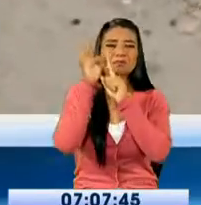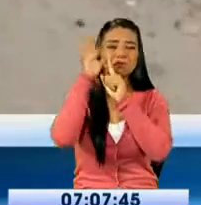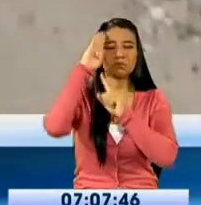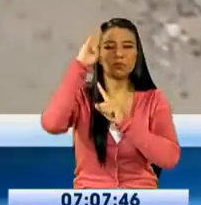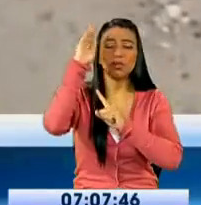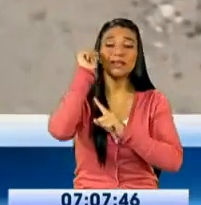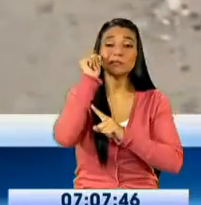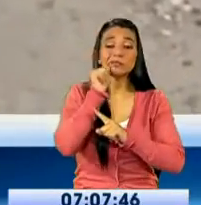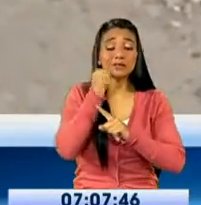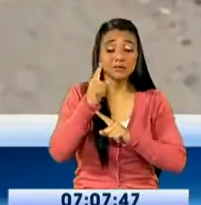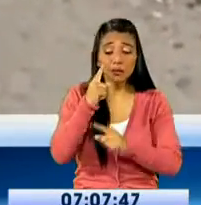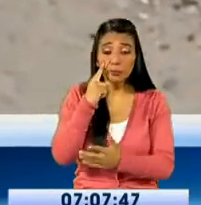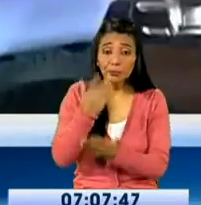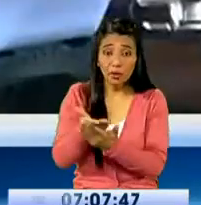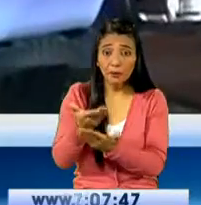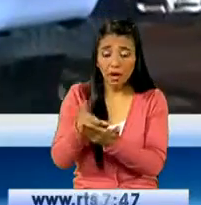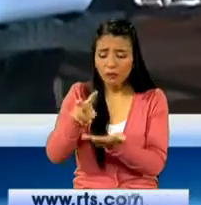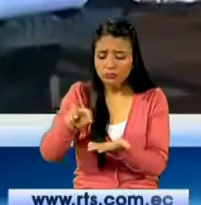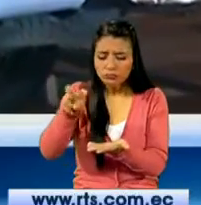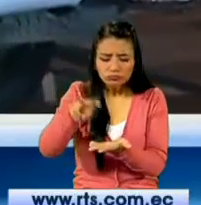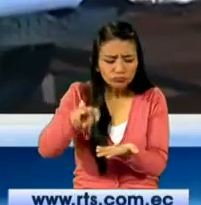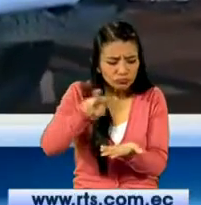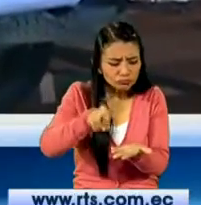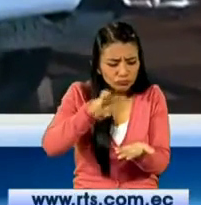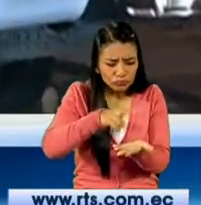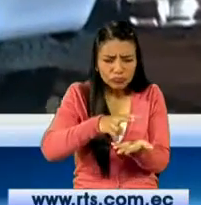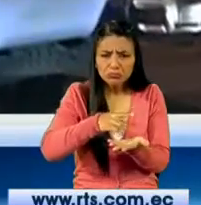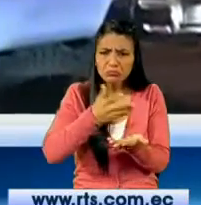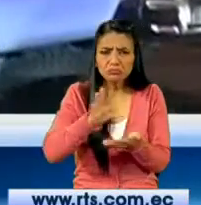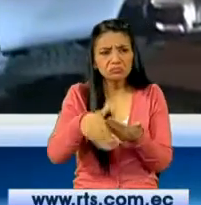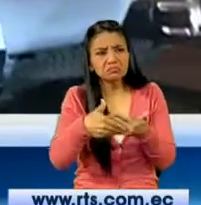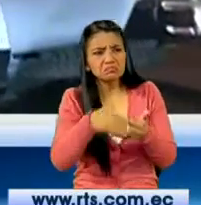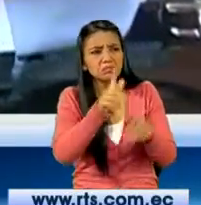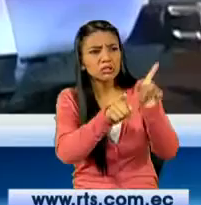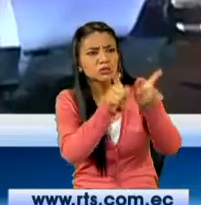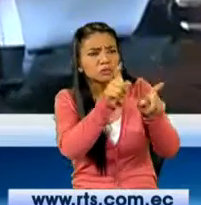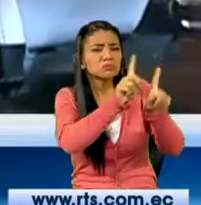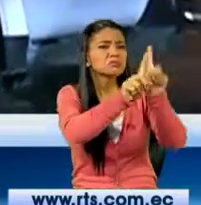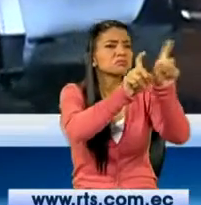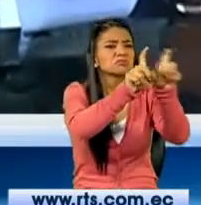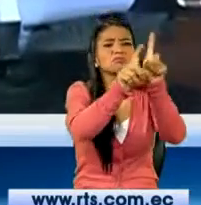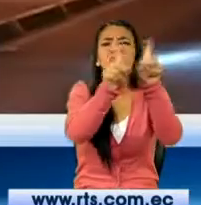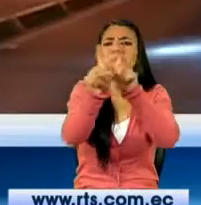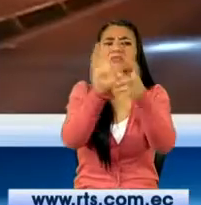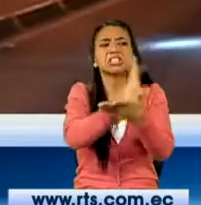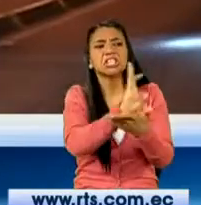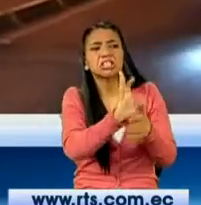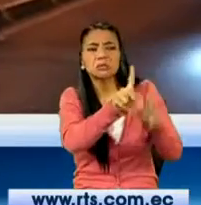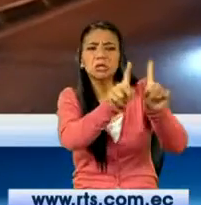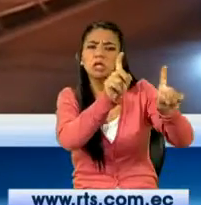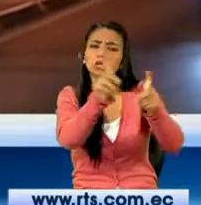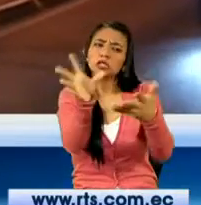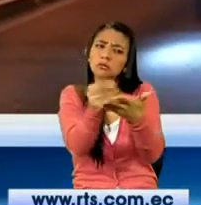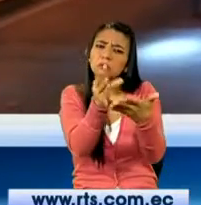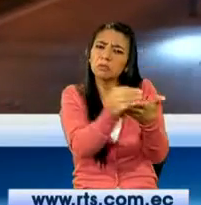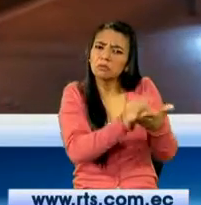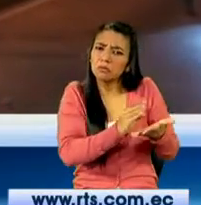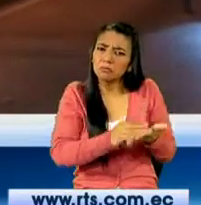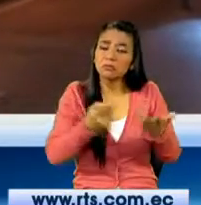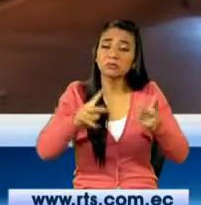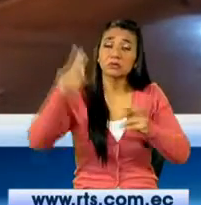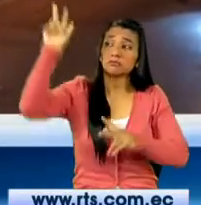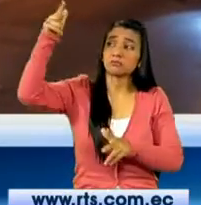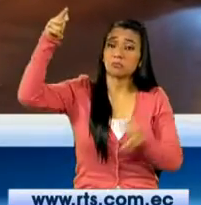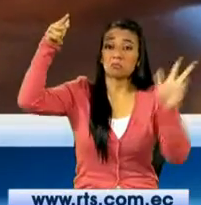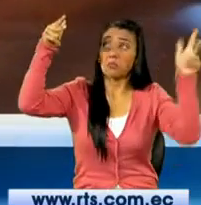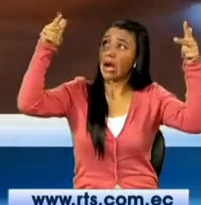recogieron indicios en la escena del crimen junto a las pocas versiones que se lograron conseguir. También se van a revisar cámaras